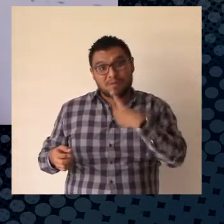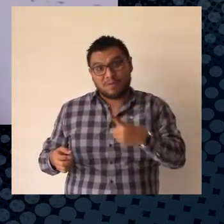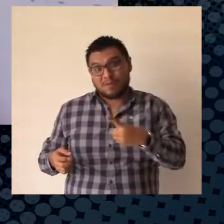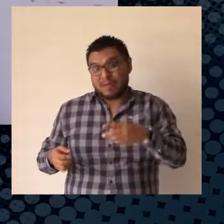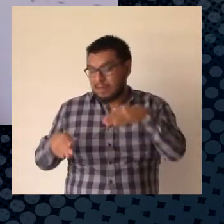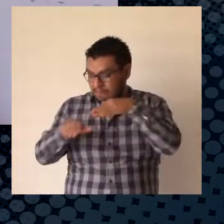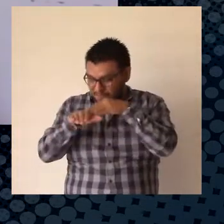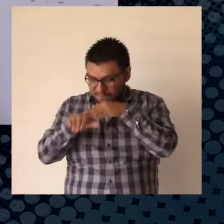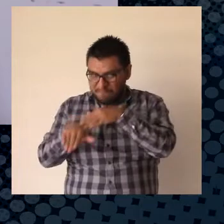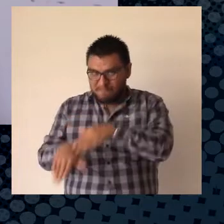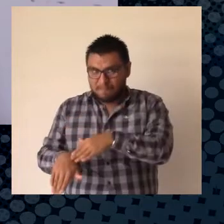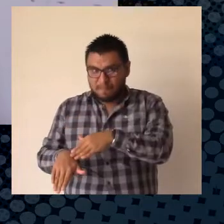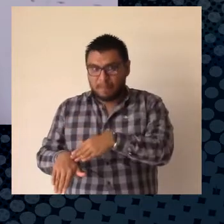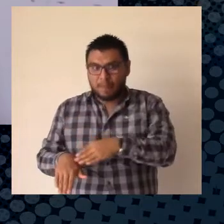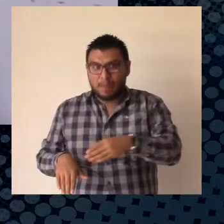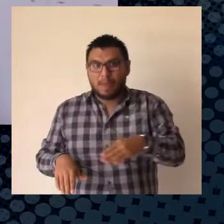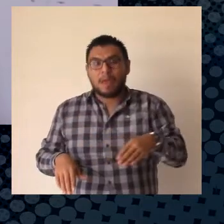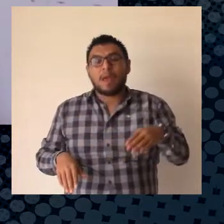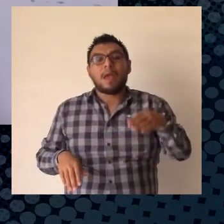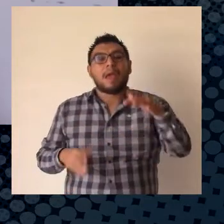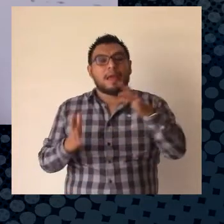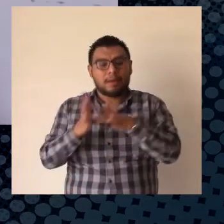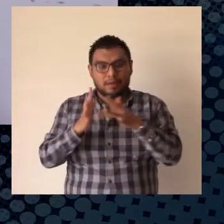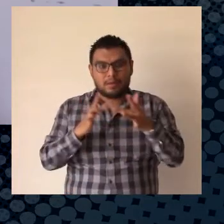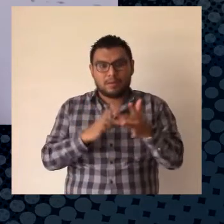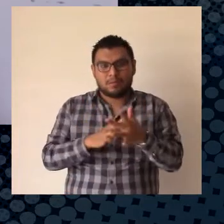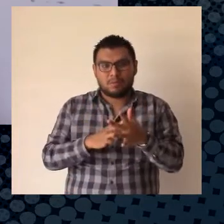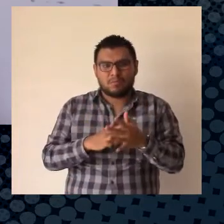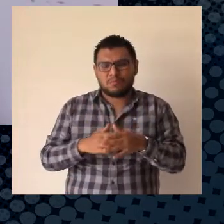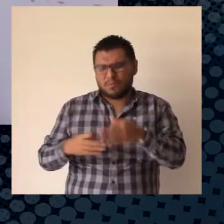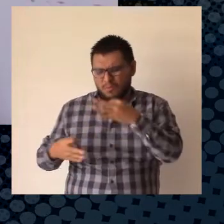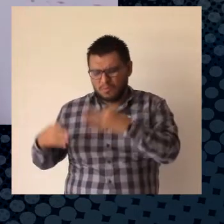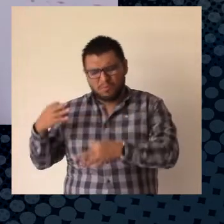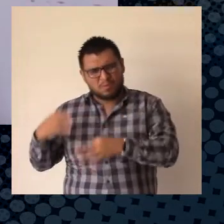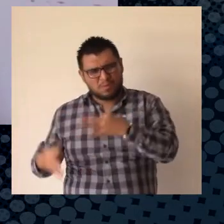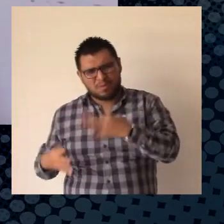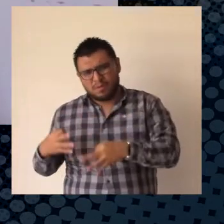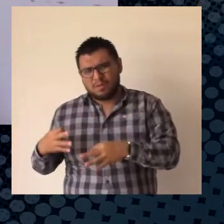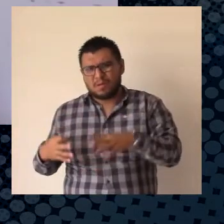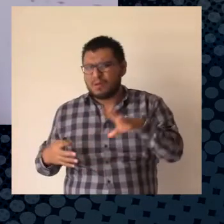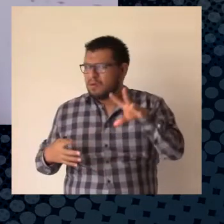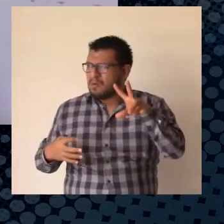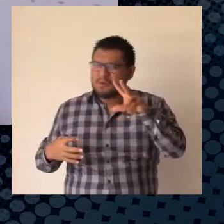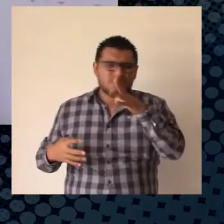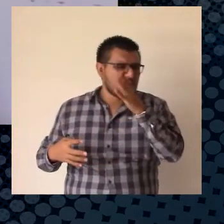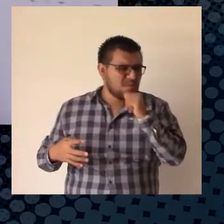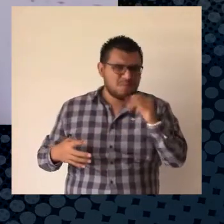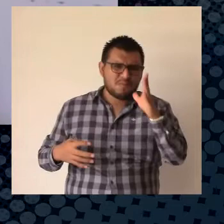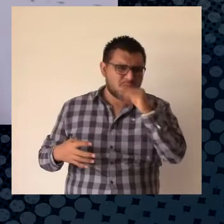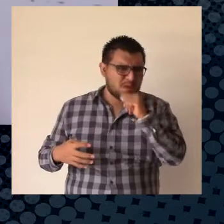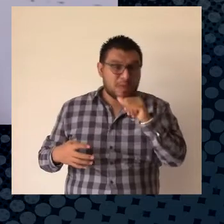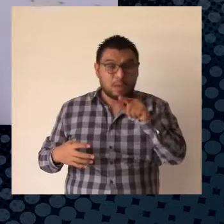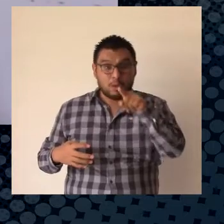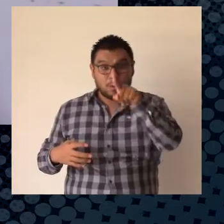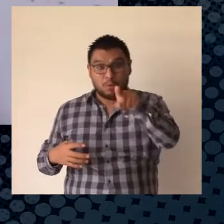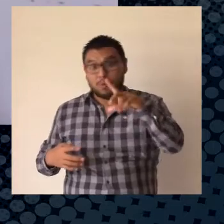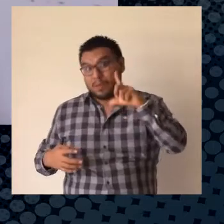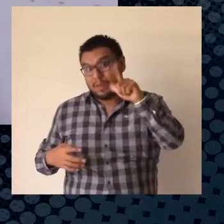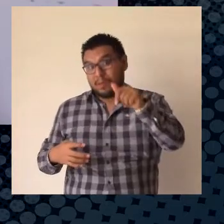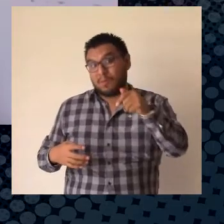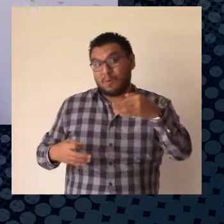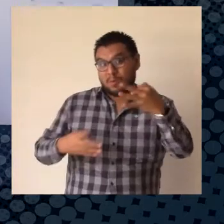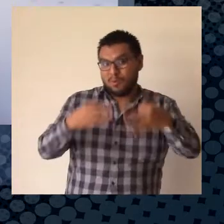2, otra vez, el Señor Jesucristo, no juzguéis para que no seáis juzgados. En segundo